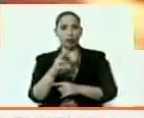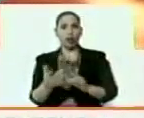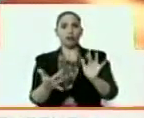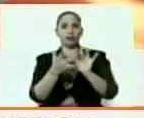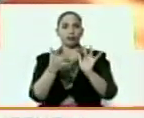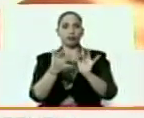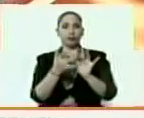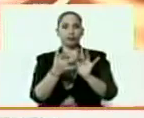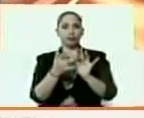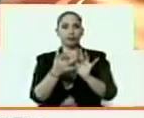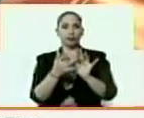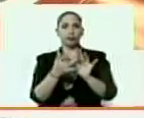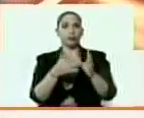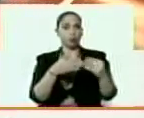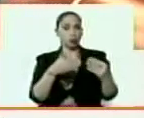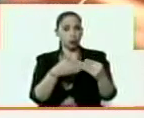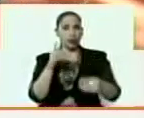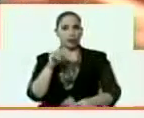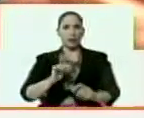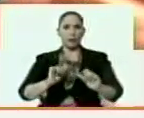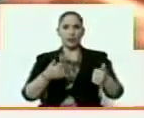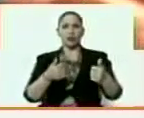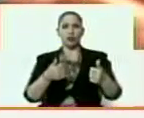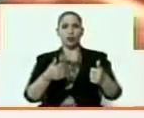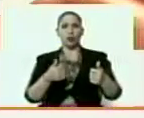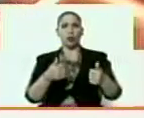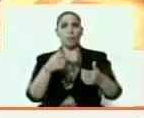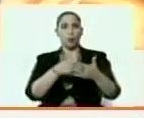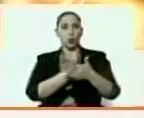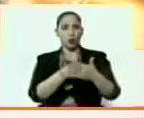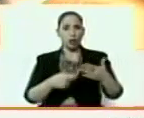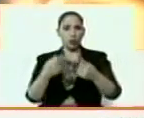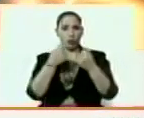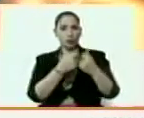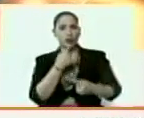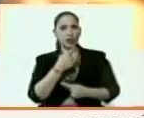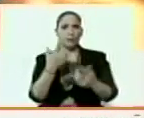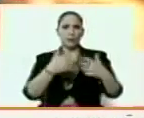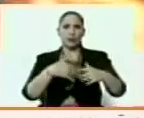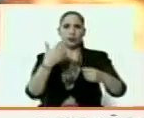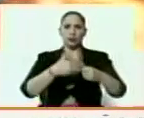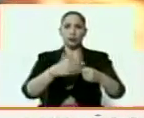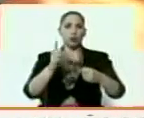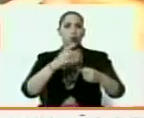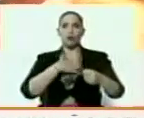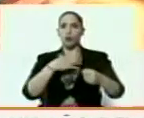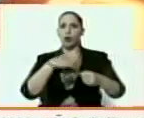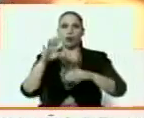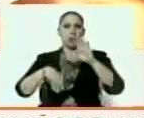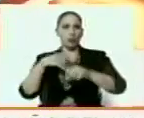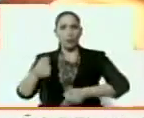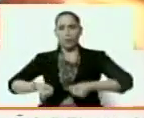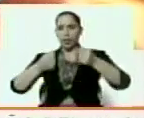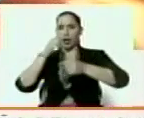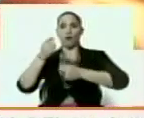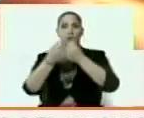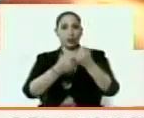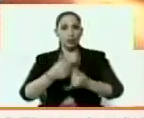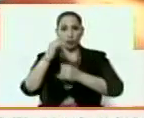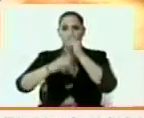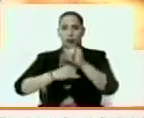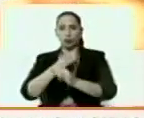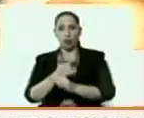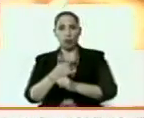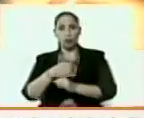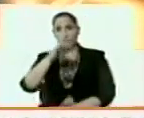divisas. Así comenzó el bloqueo económico. Comenzó diciéndole a Petróleos de Venezuela, no puedes acceder a los mercados financieros internacionales. Yo no sé